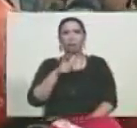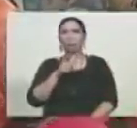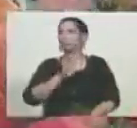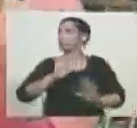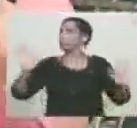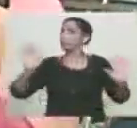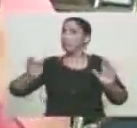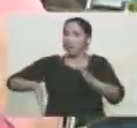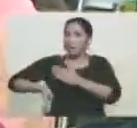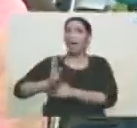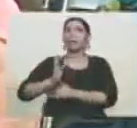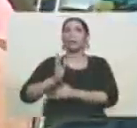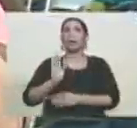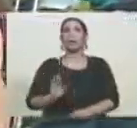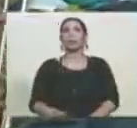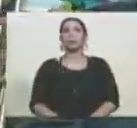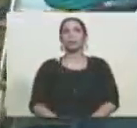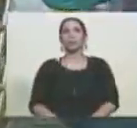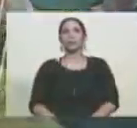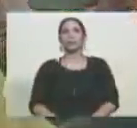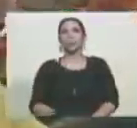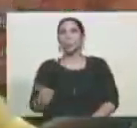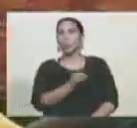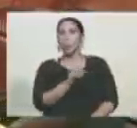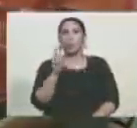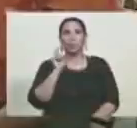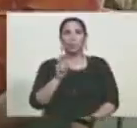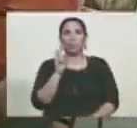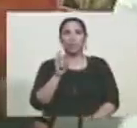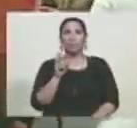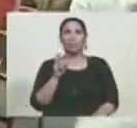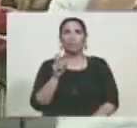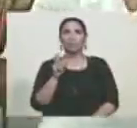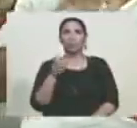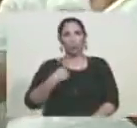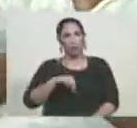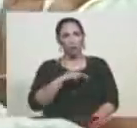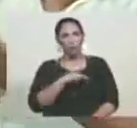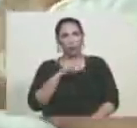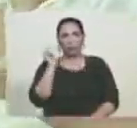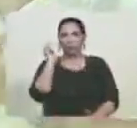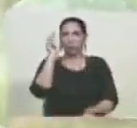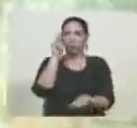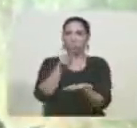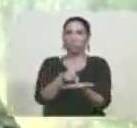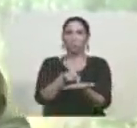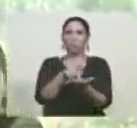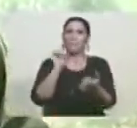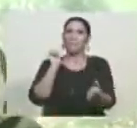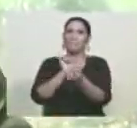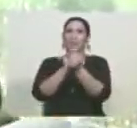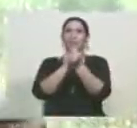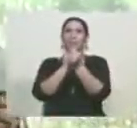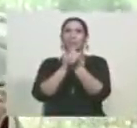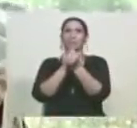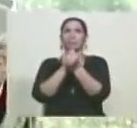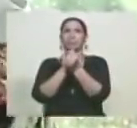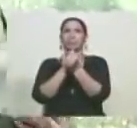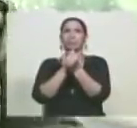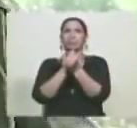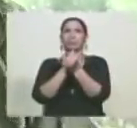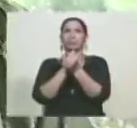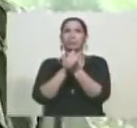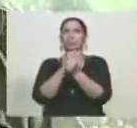que castigarlo. Y no necesariamente porque nosotros tengamos que llegar y meterlo preso porque resulta ser que ya tienen los